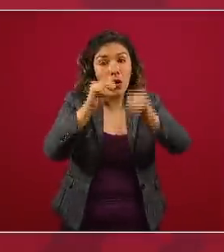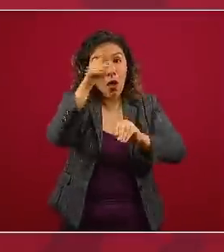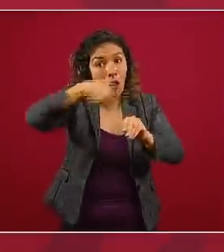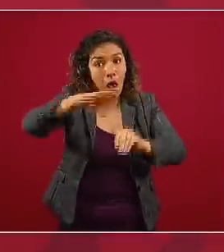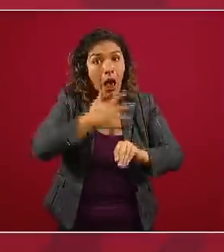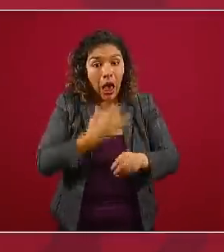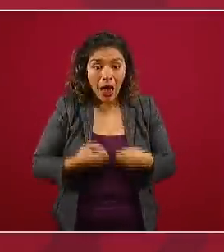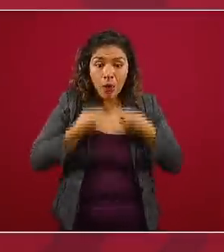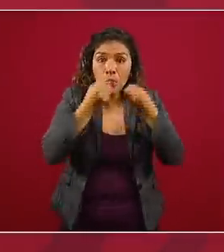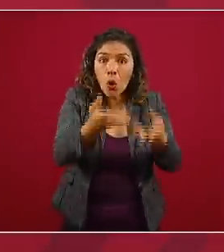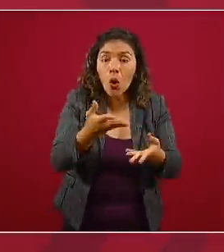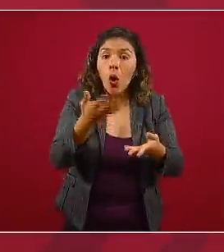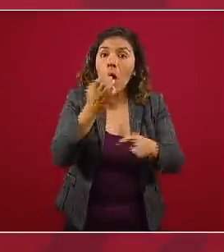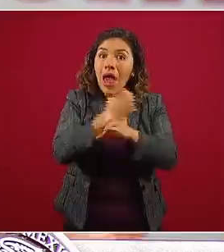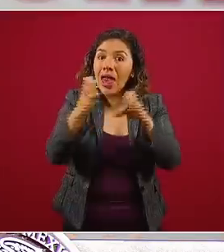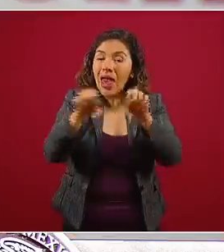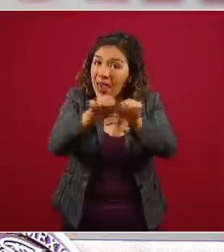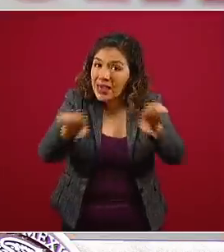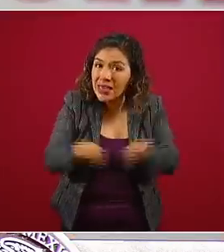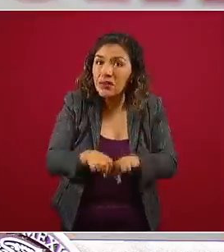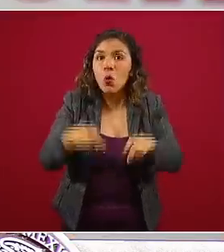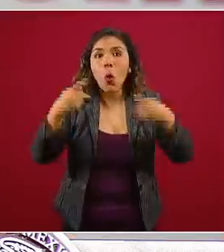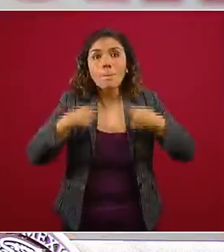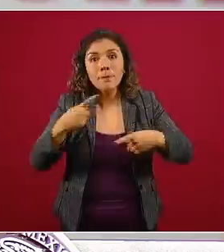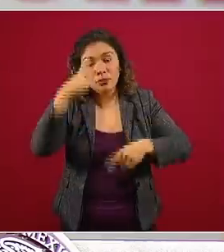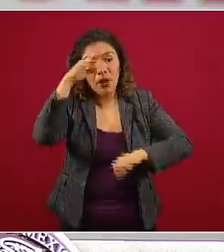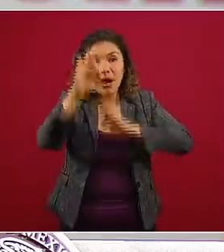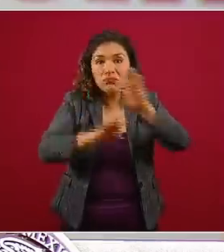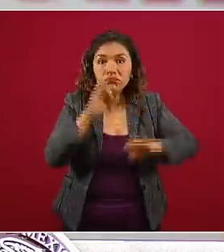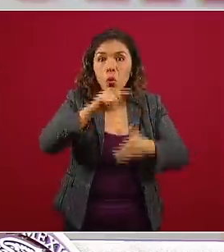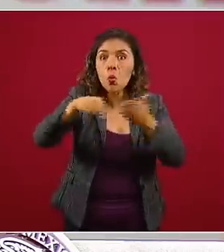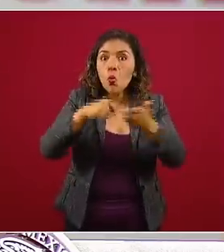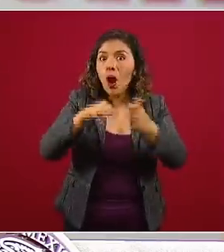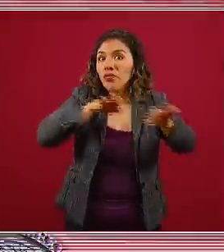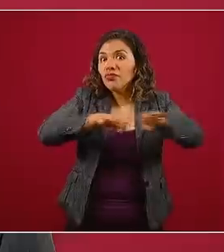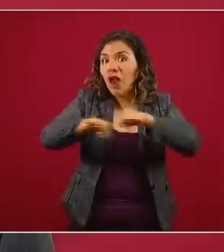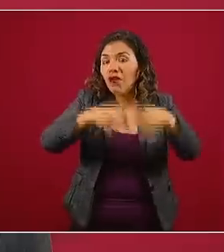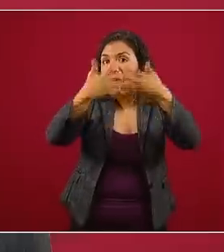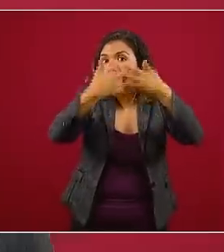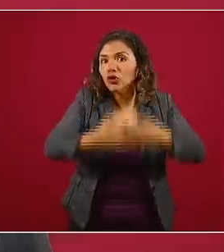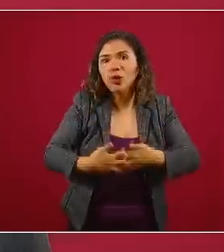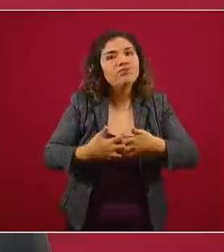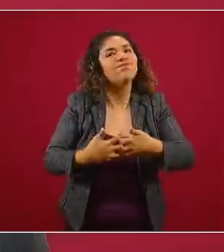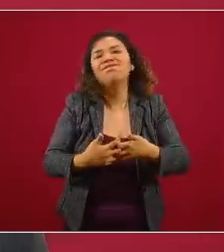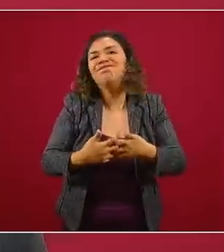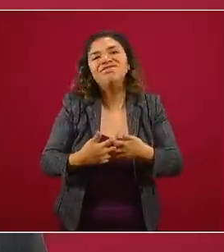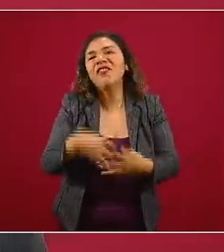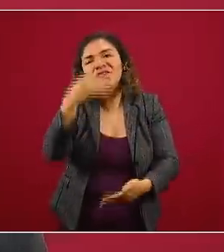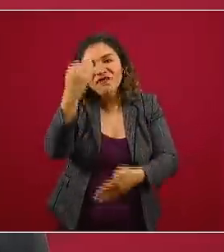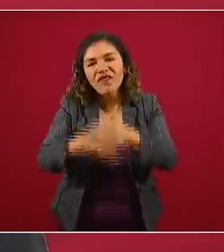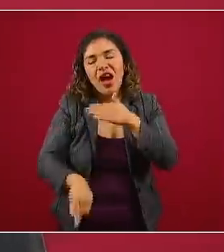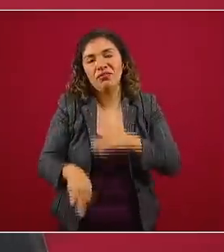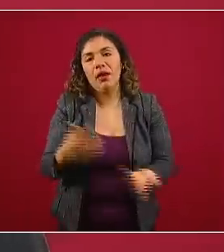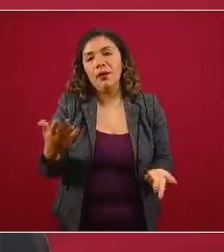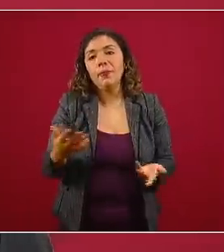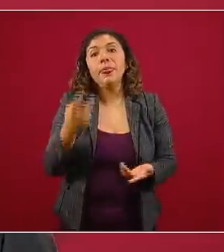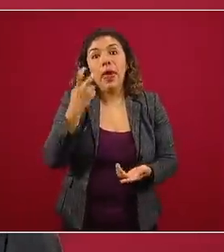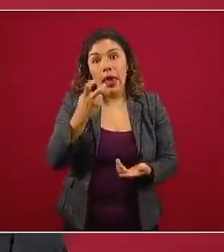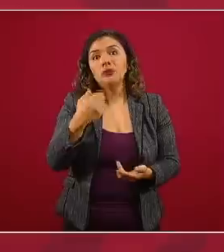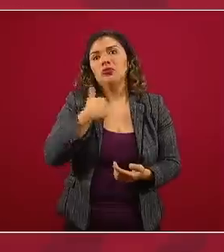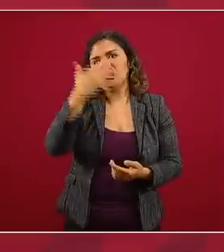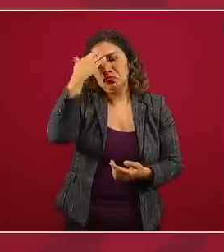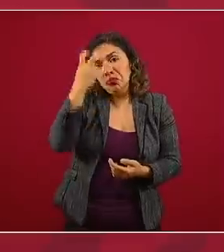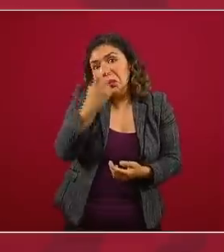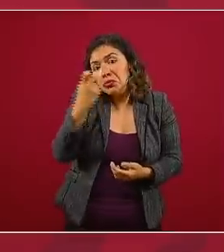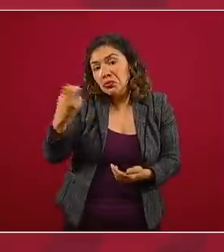equipamiento o personal sobre todo para fungir con esta tarea entonces es lo que conocemos